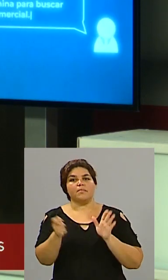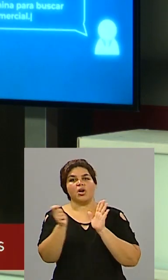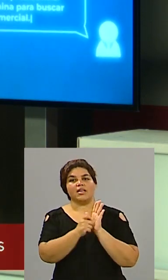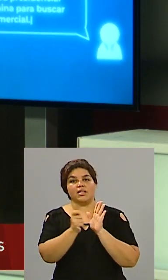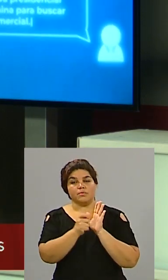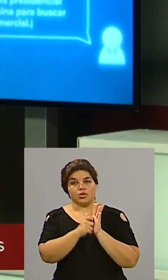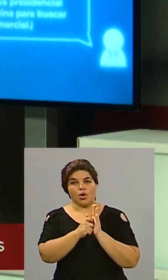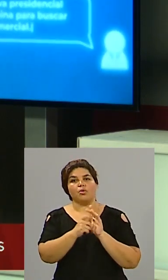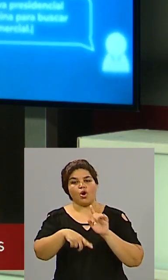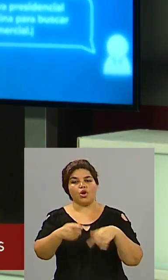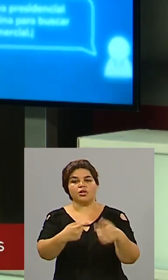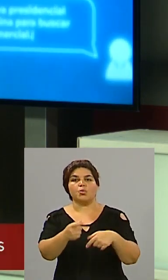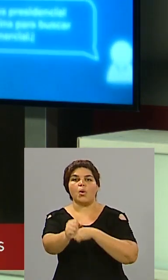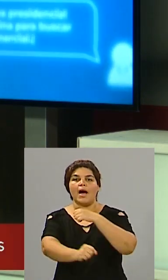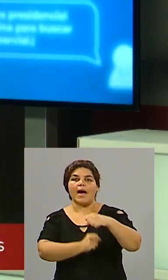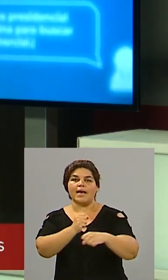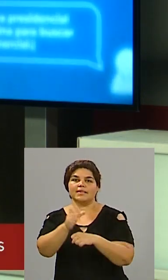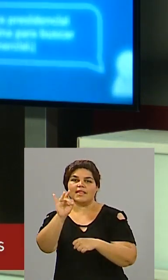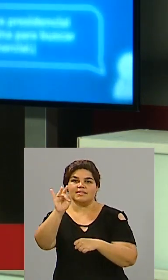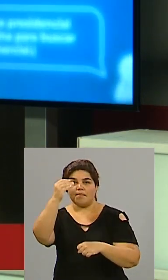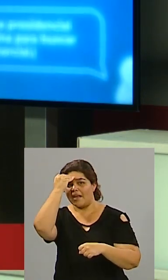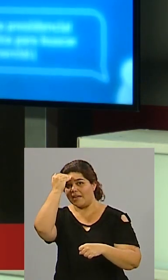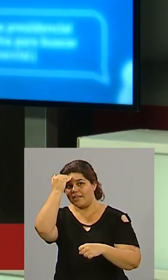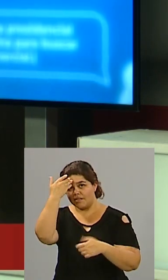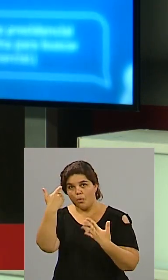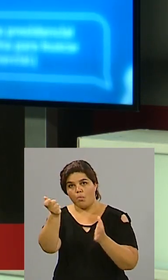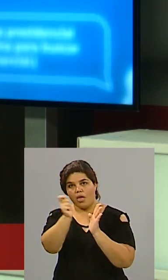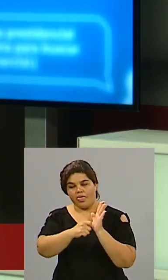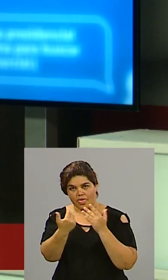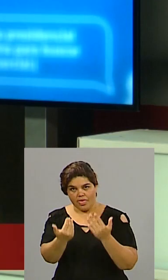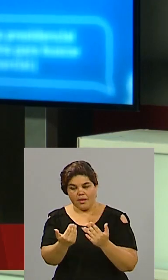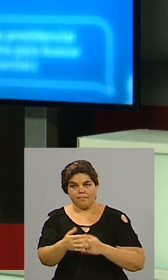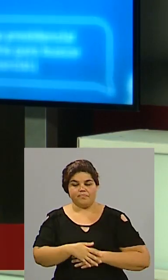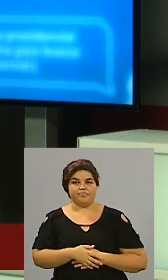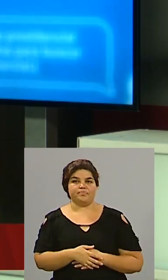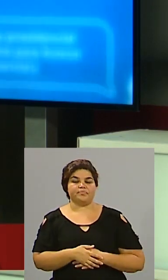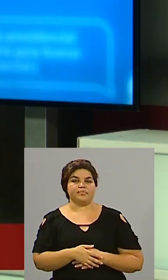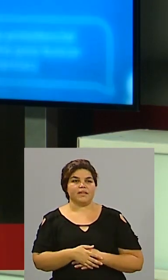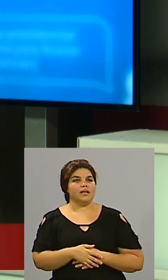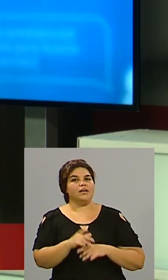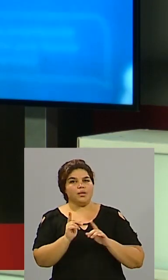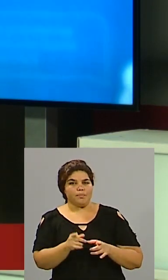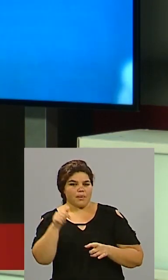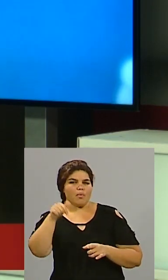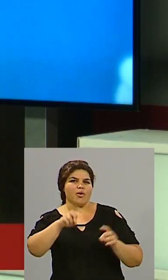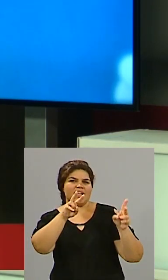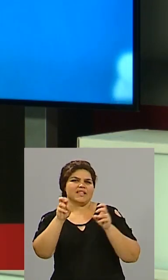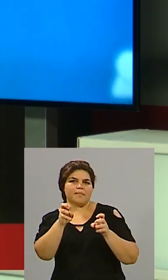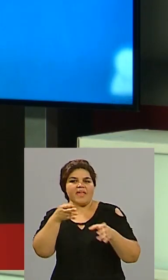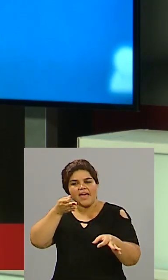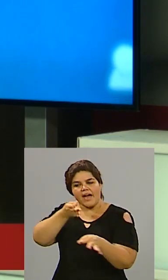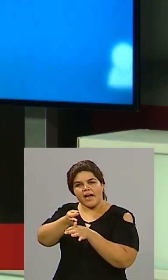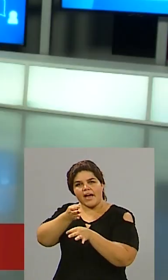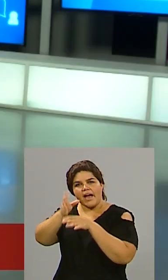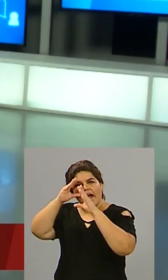Universitario de Seguridad Pública hasta el 15 de diciembre. Así es que si quieren inscribirse lo pueden hacer. Hablando un poquito de eso, de la formación, ¿no? Sabemos que